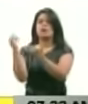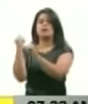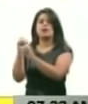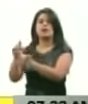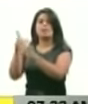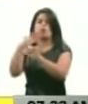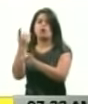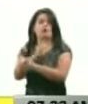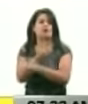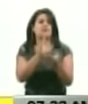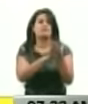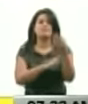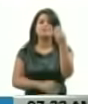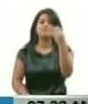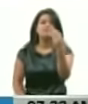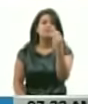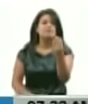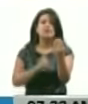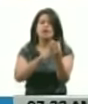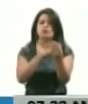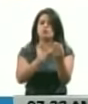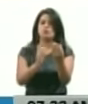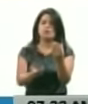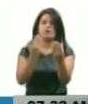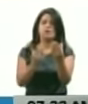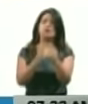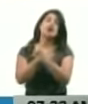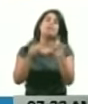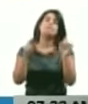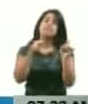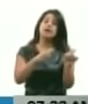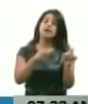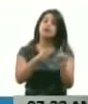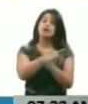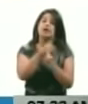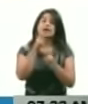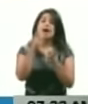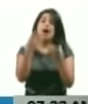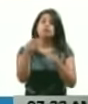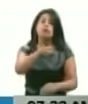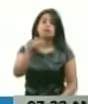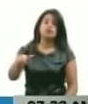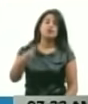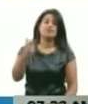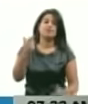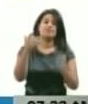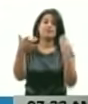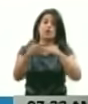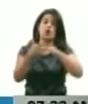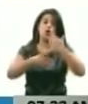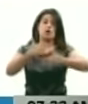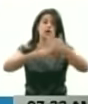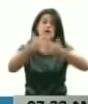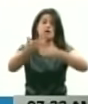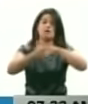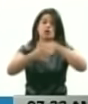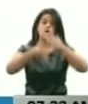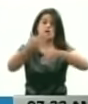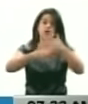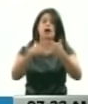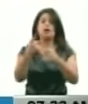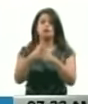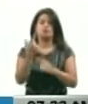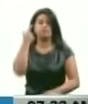ese nativo digital requiere una atención y esa atención está dada por una plataforma digital que